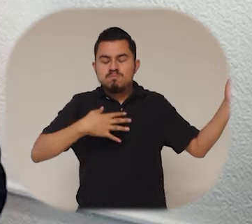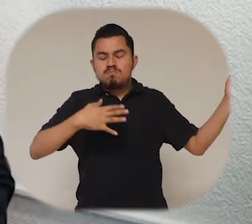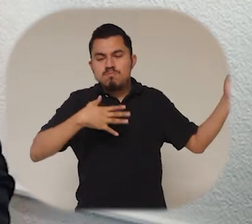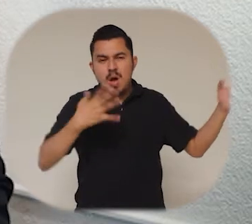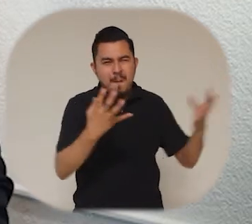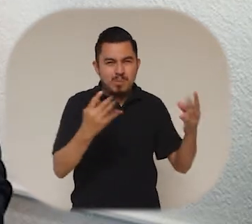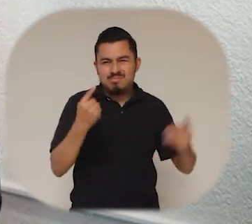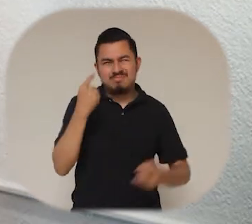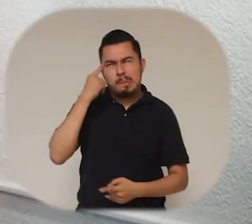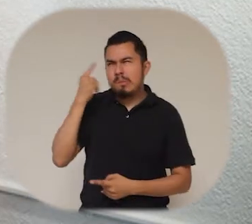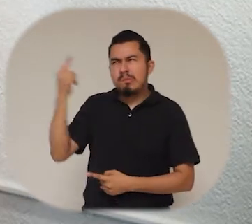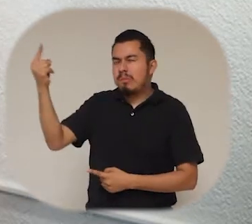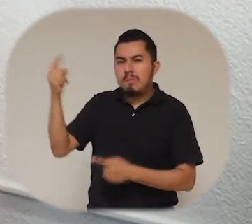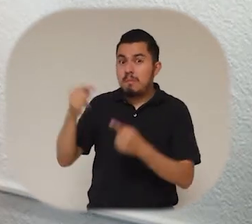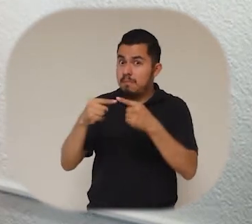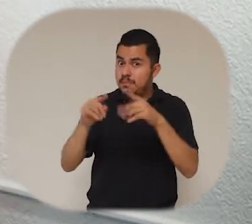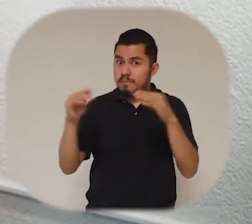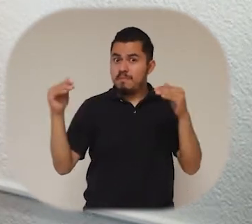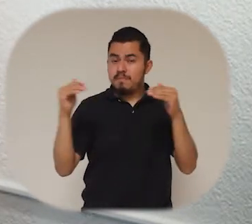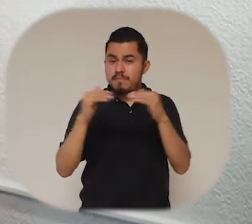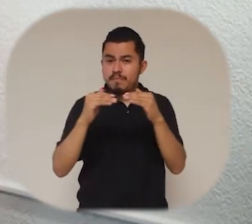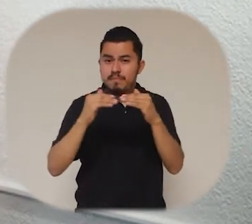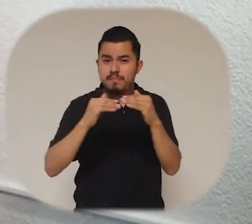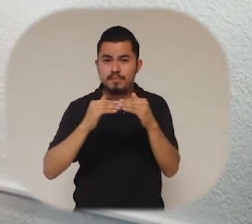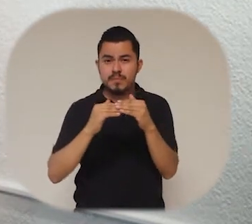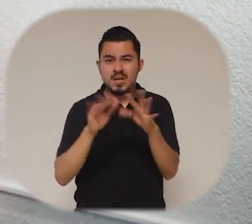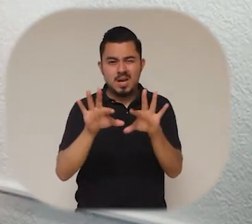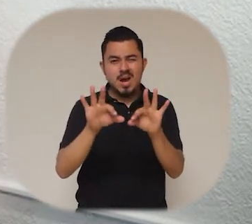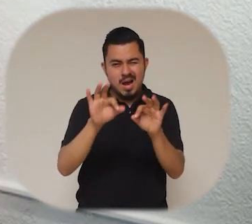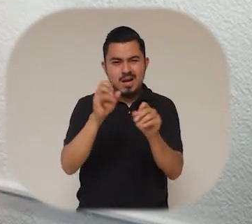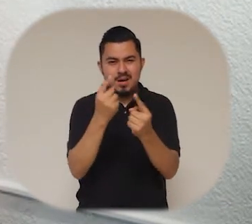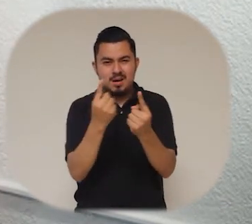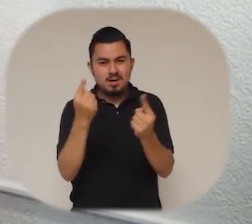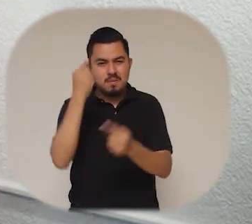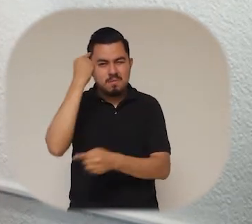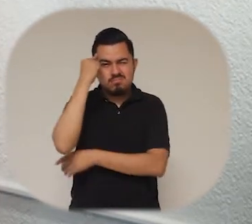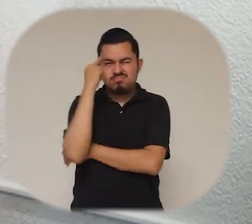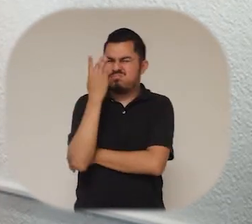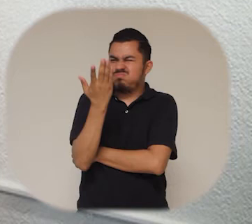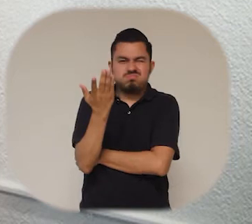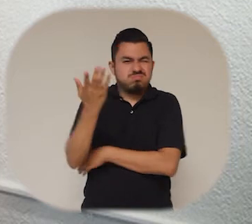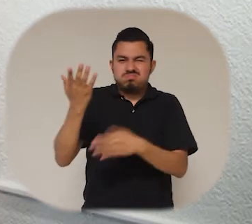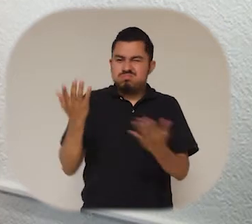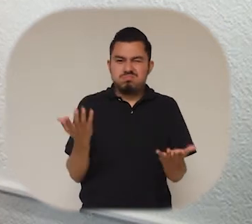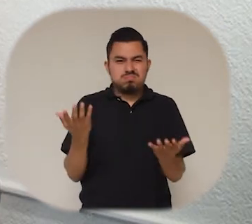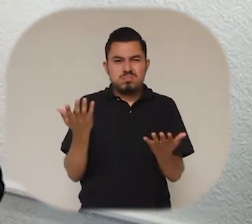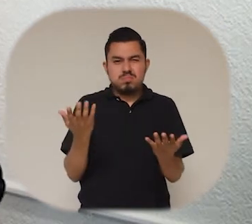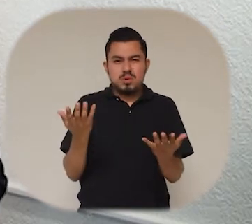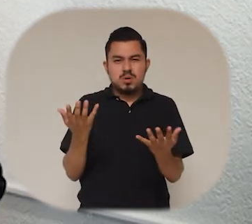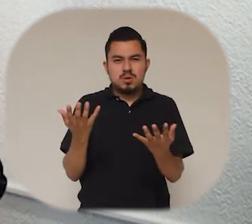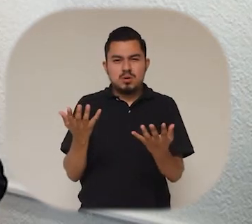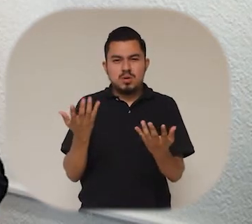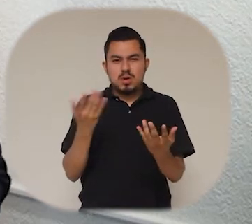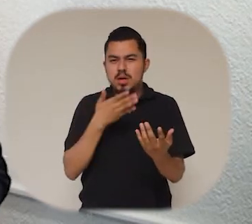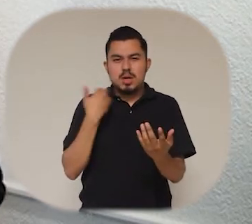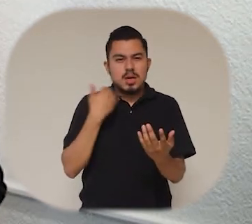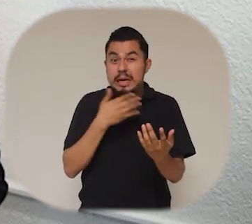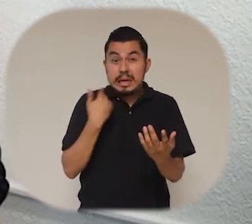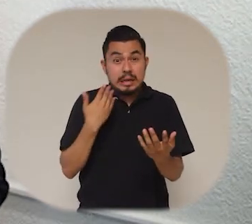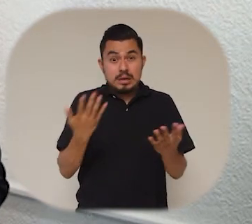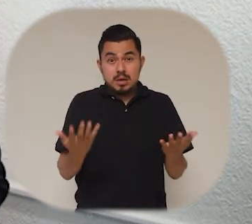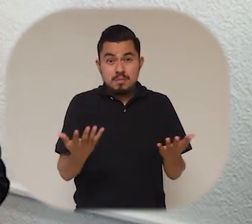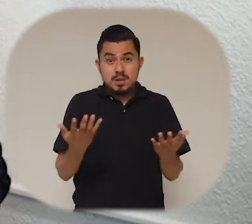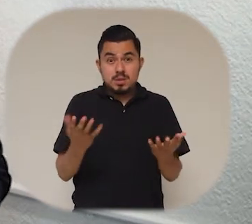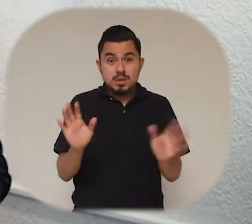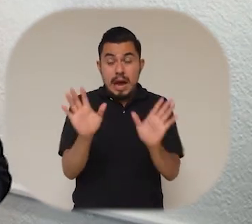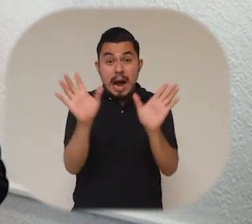piensan también algunas personas acerca de la traición de las personas a quienes él venía a salvar, también de la situación social que